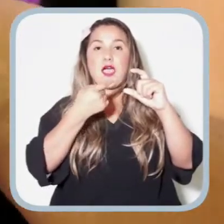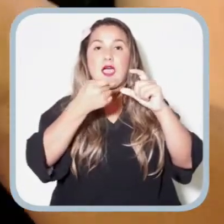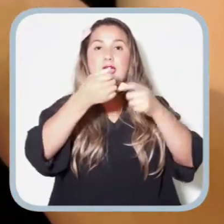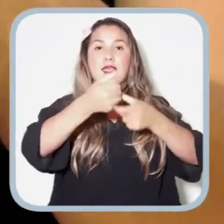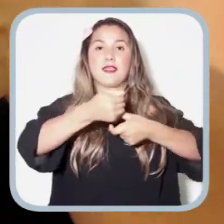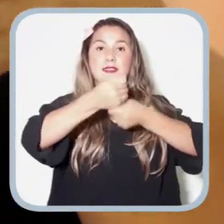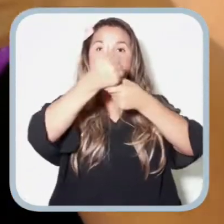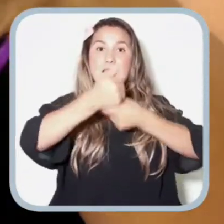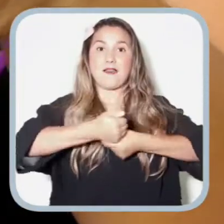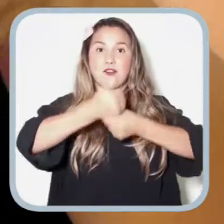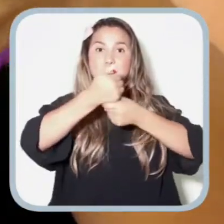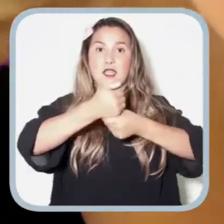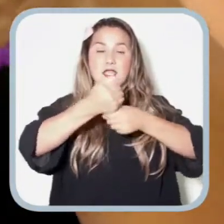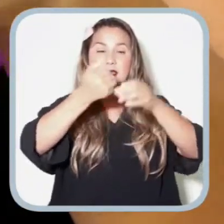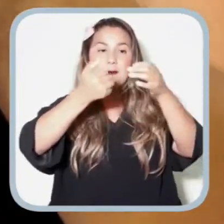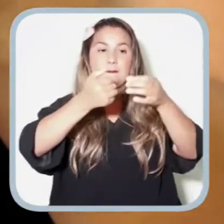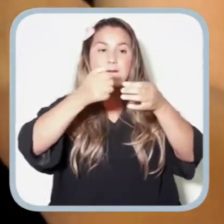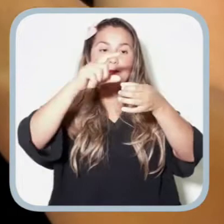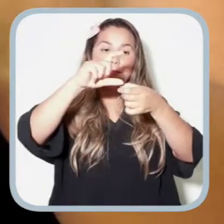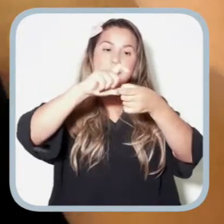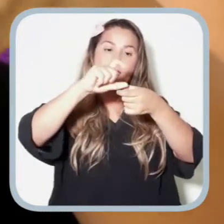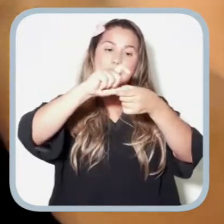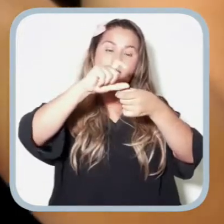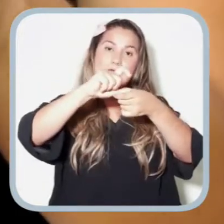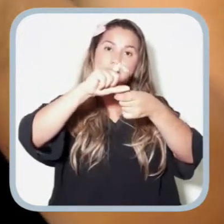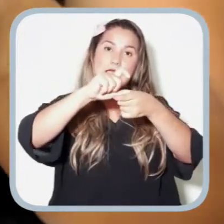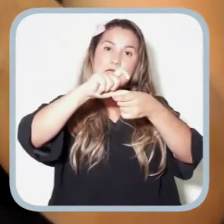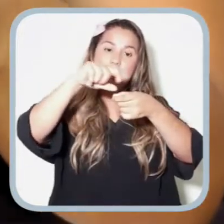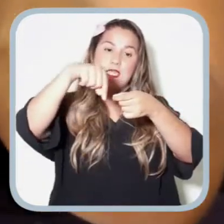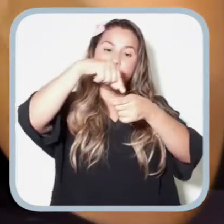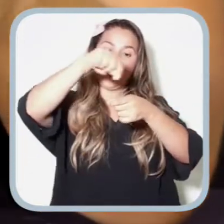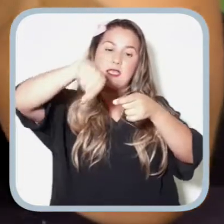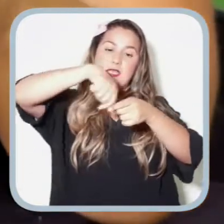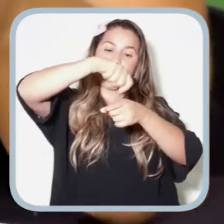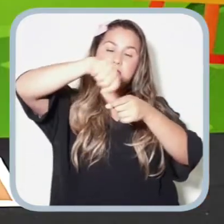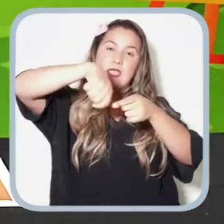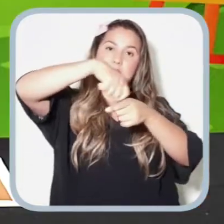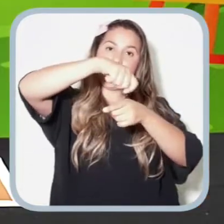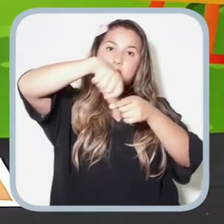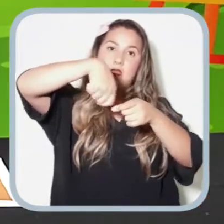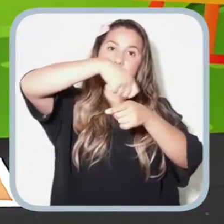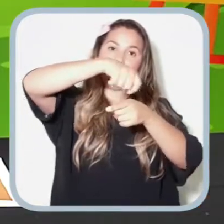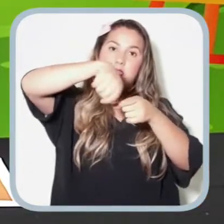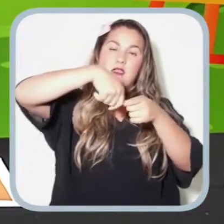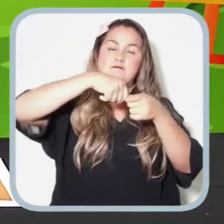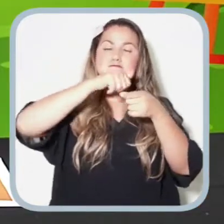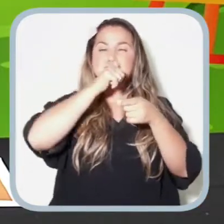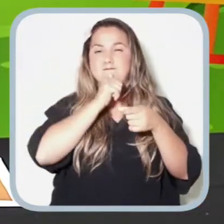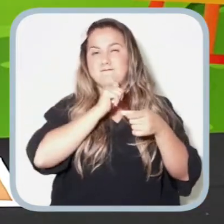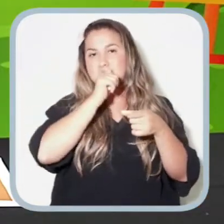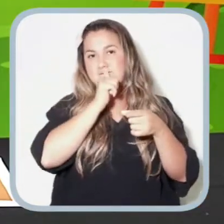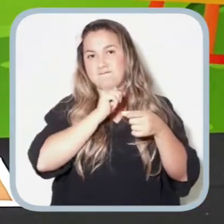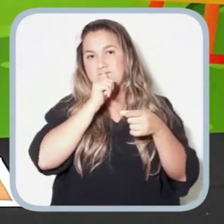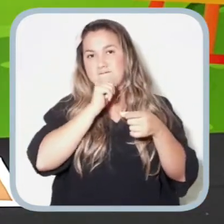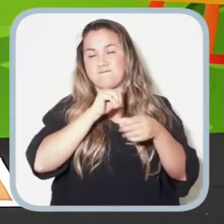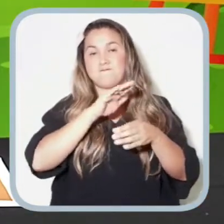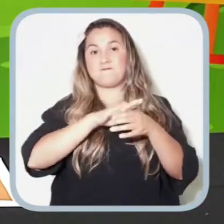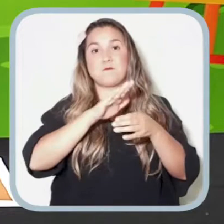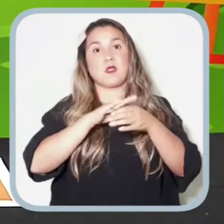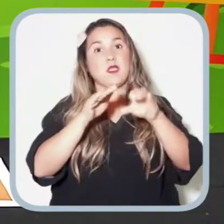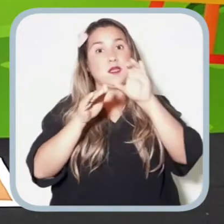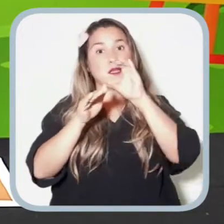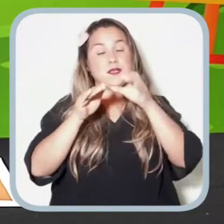y comenzamos a fijar con masking es muy sencillo este paso con paciencia